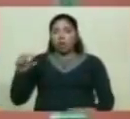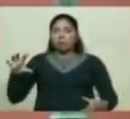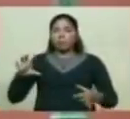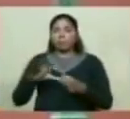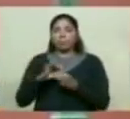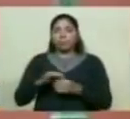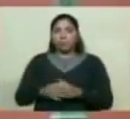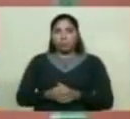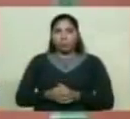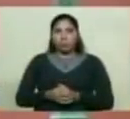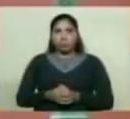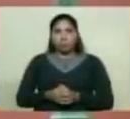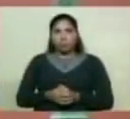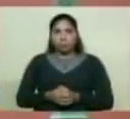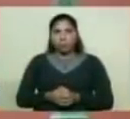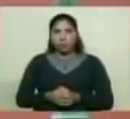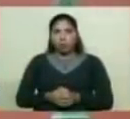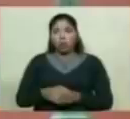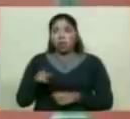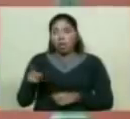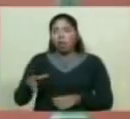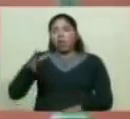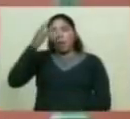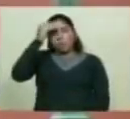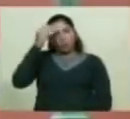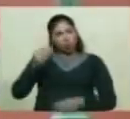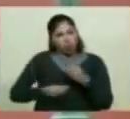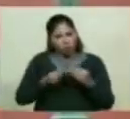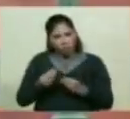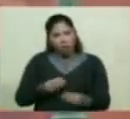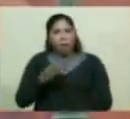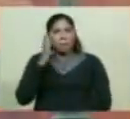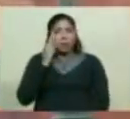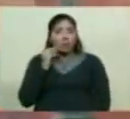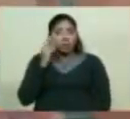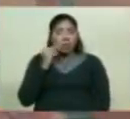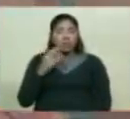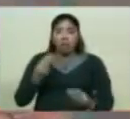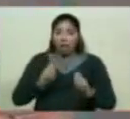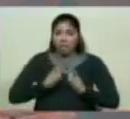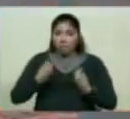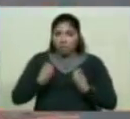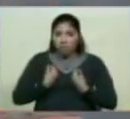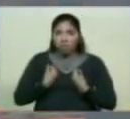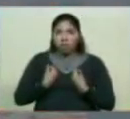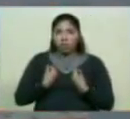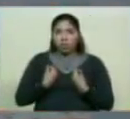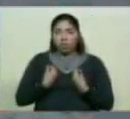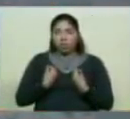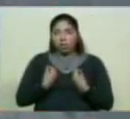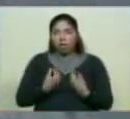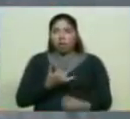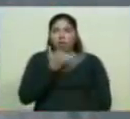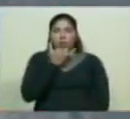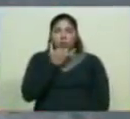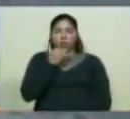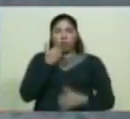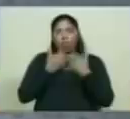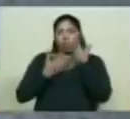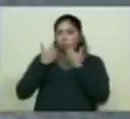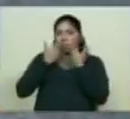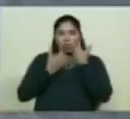de la vida de la experiencia real lo había aprendido en el fracaso de